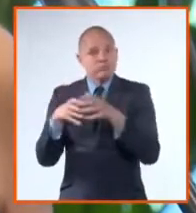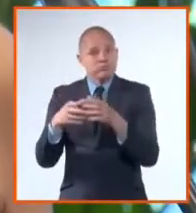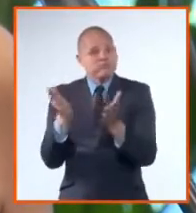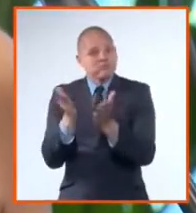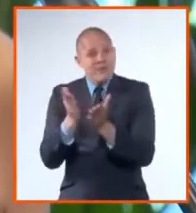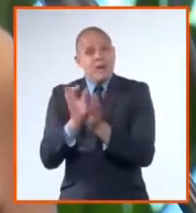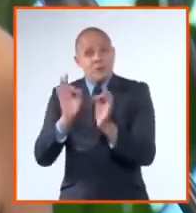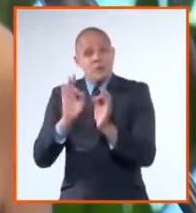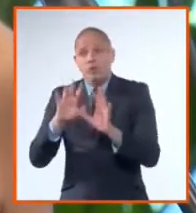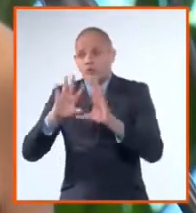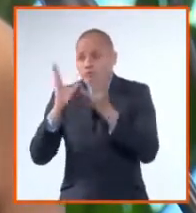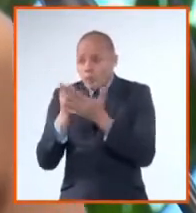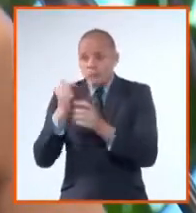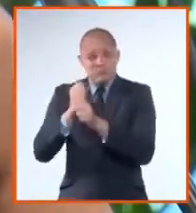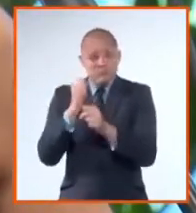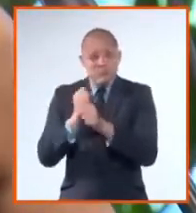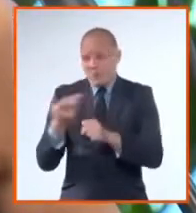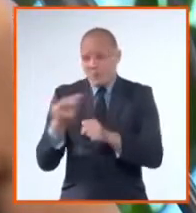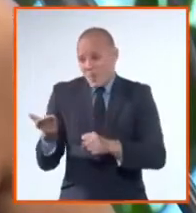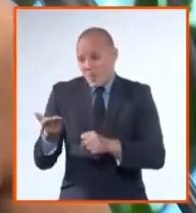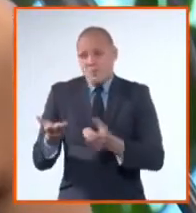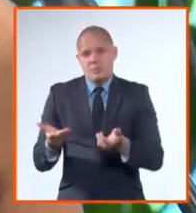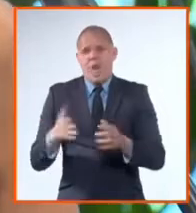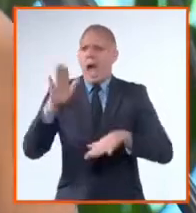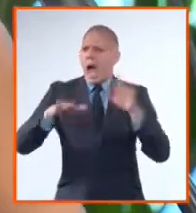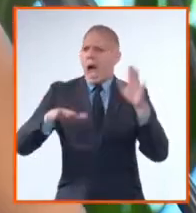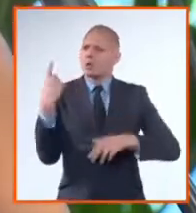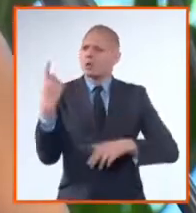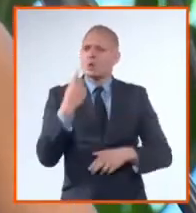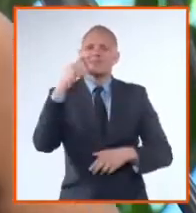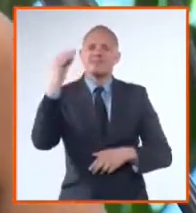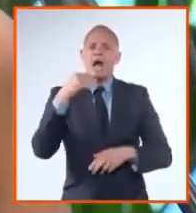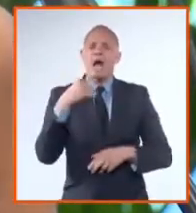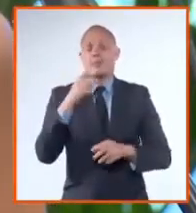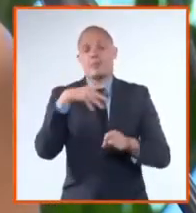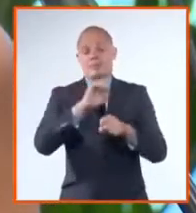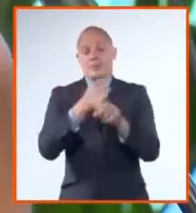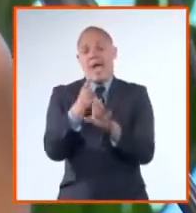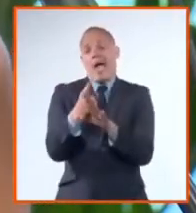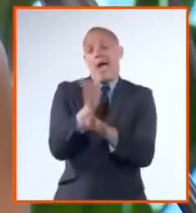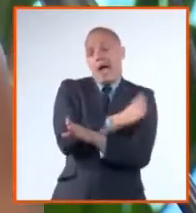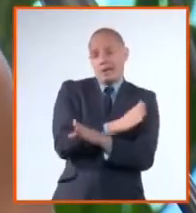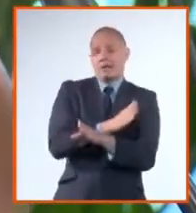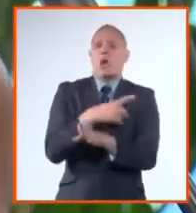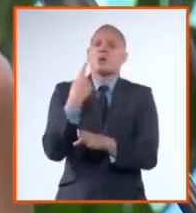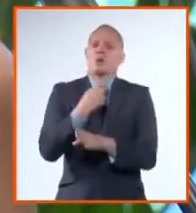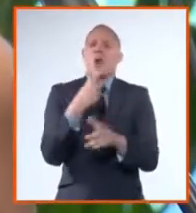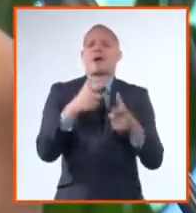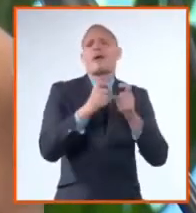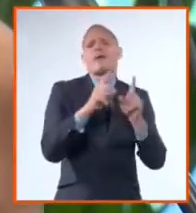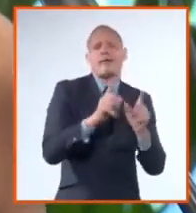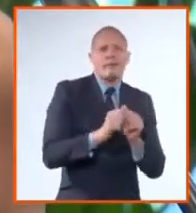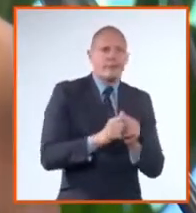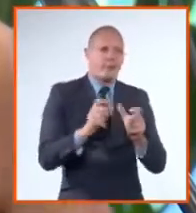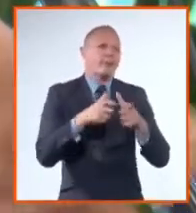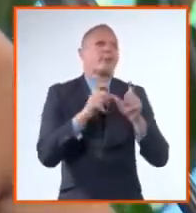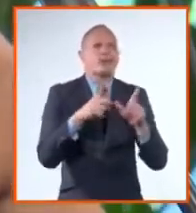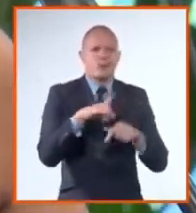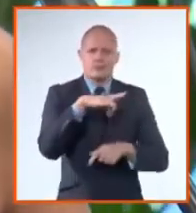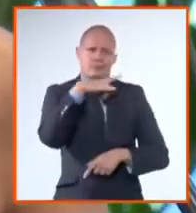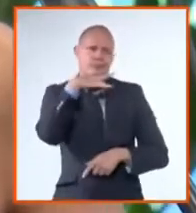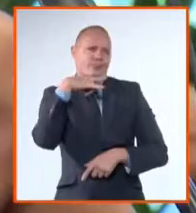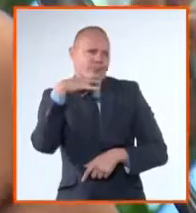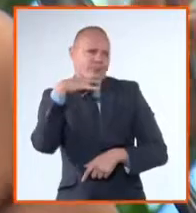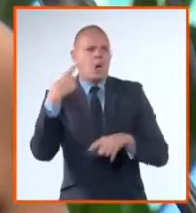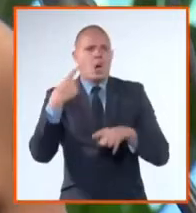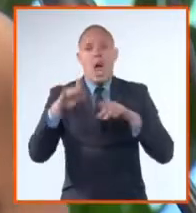veces, si bien tomamos decisiones en reuniones antes de la pandemia, a veces eso no permea al hospital y a veces no se implementa rápido. Y tenemos productos